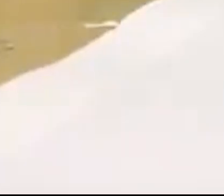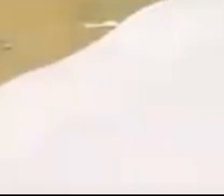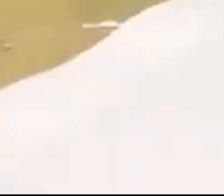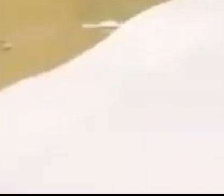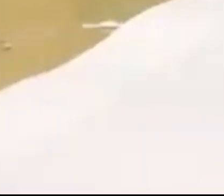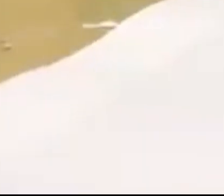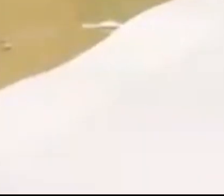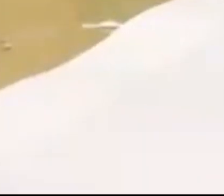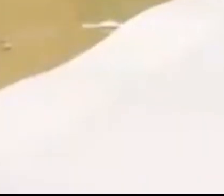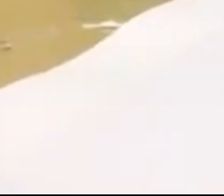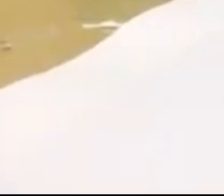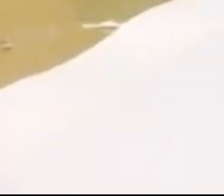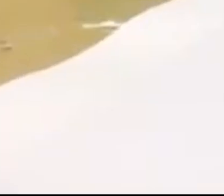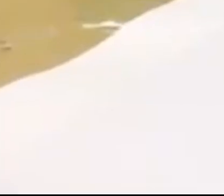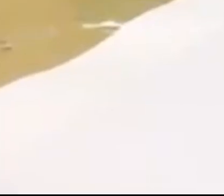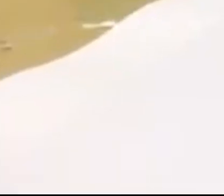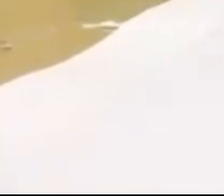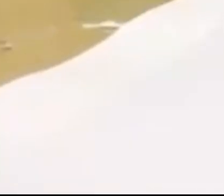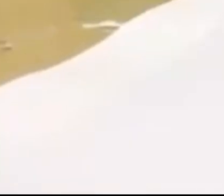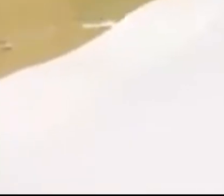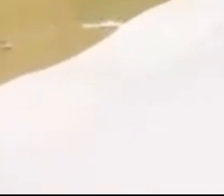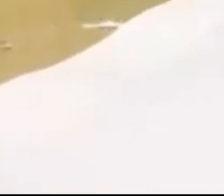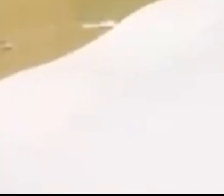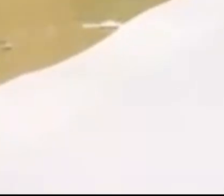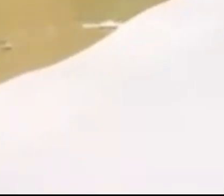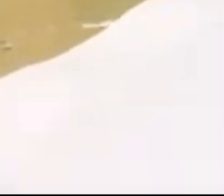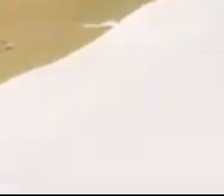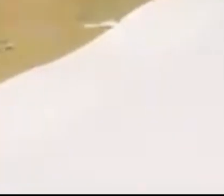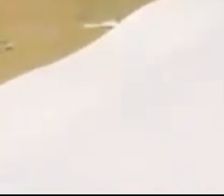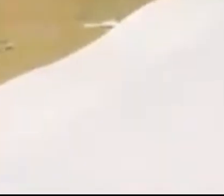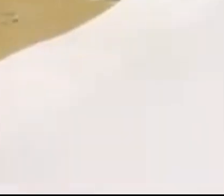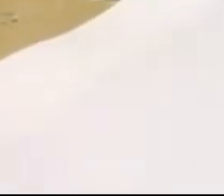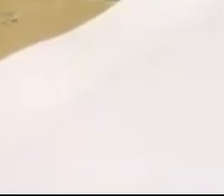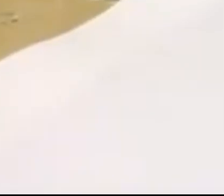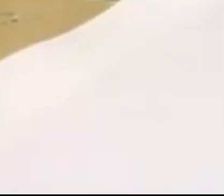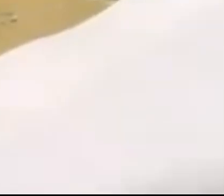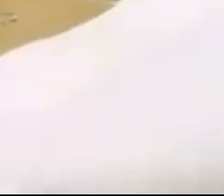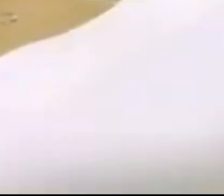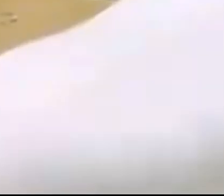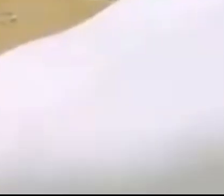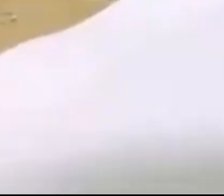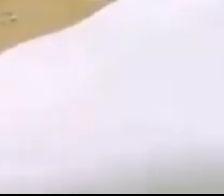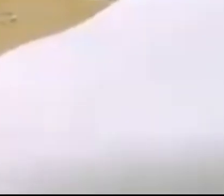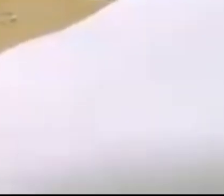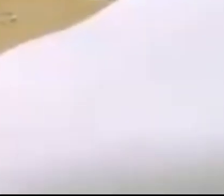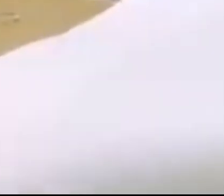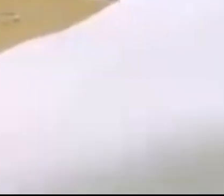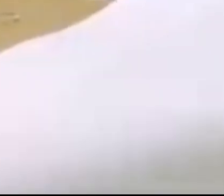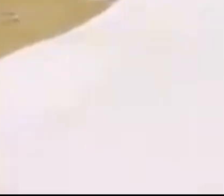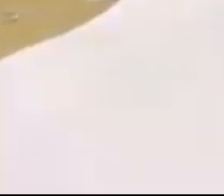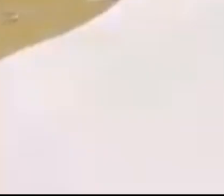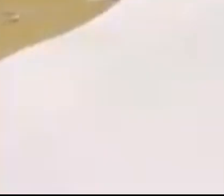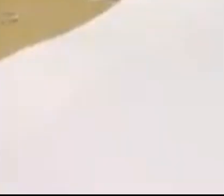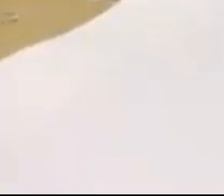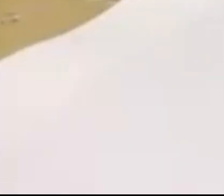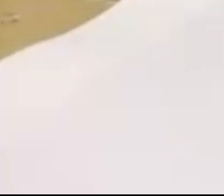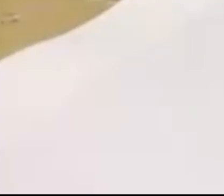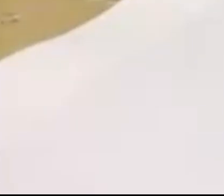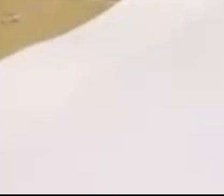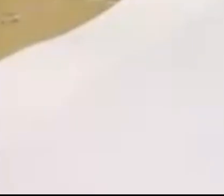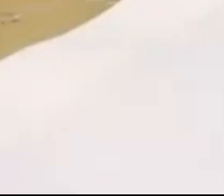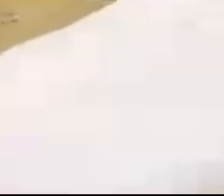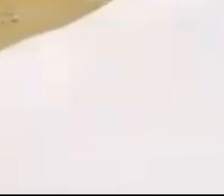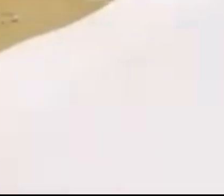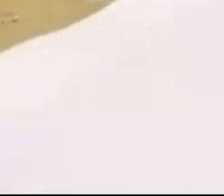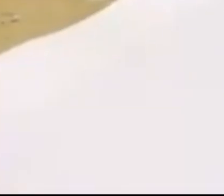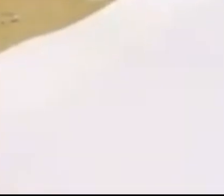Caracas, creciendo al sur de Venezuela, Ciudad Guayana, la tierra del hierro y del oro. Temperatura de 30 grados. Las personas